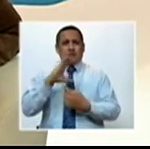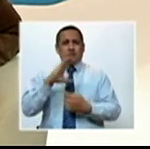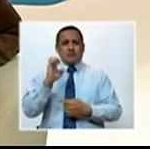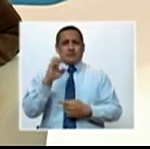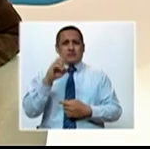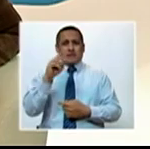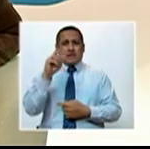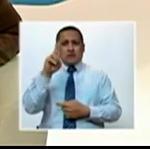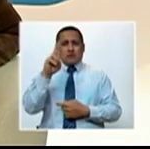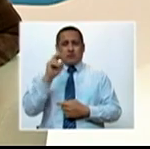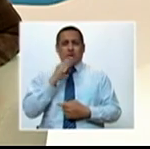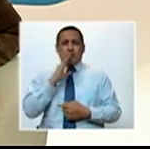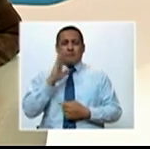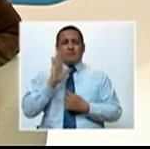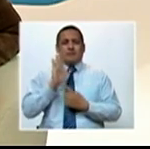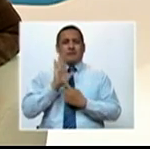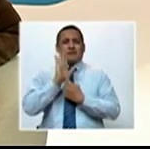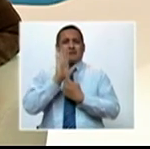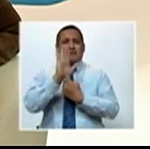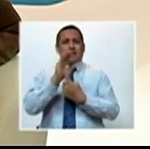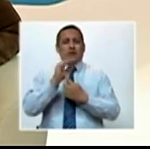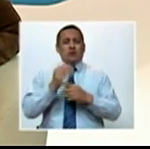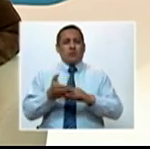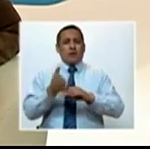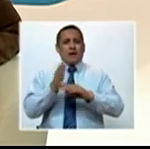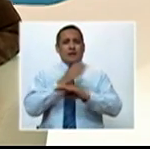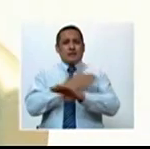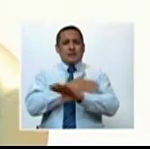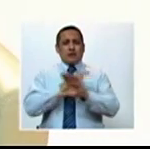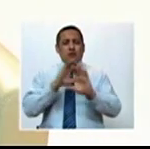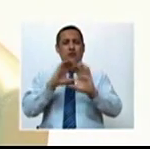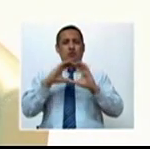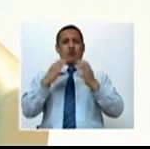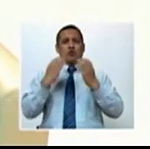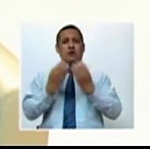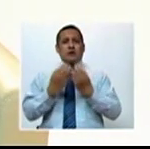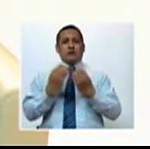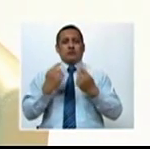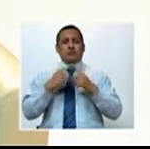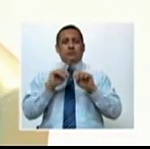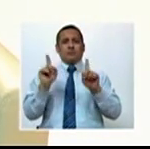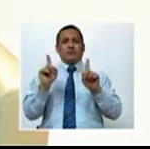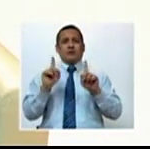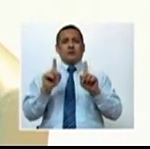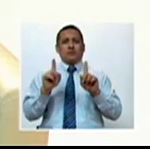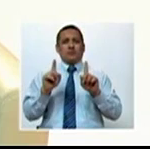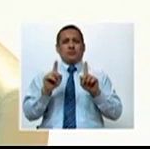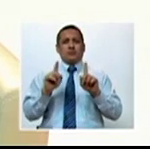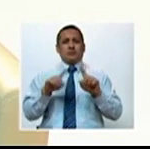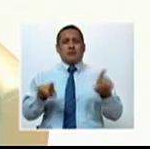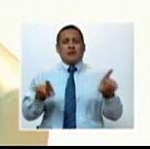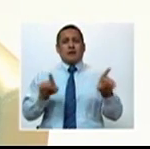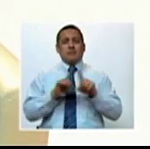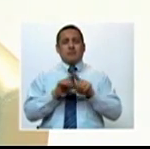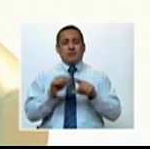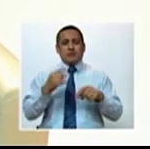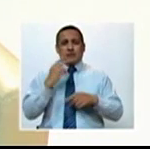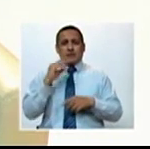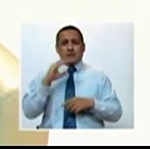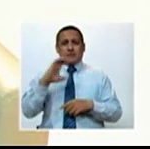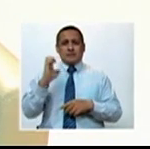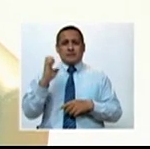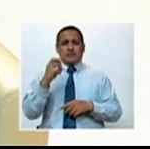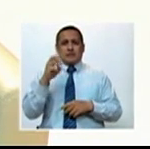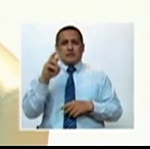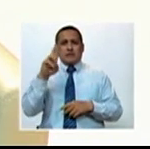esto, por ejemplo, al legislativo a lo mejor? No, pero sí, bueno, ser